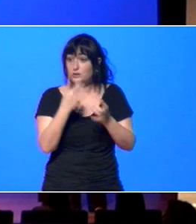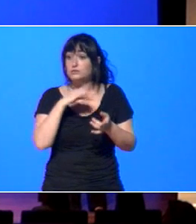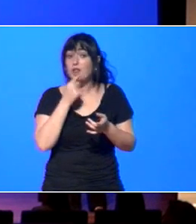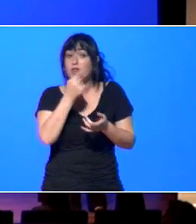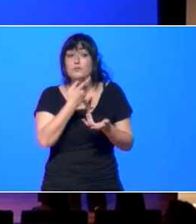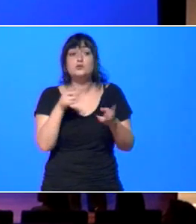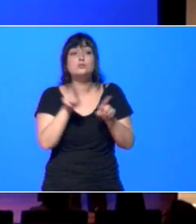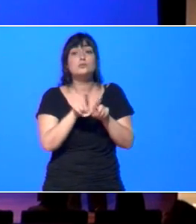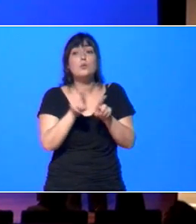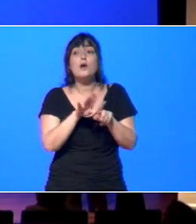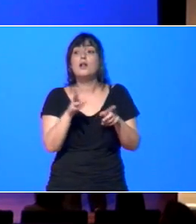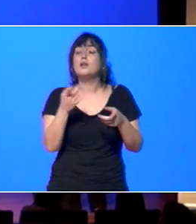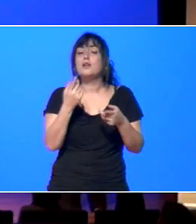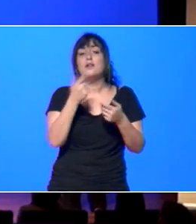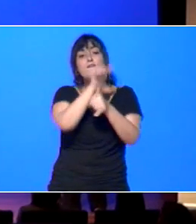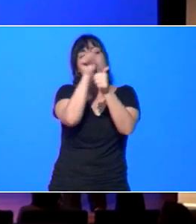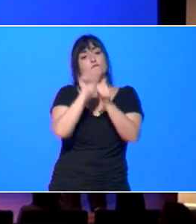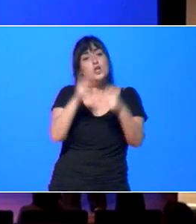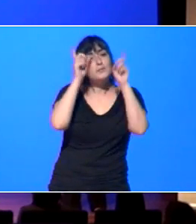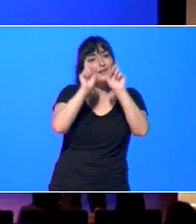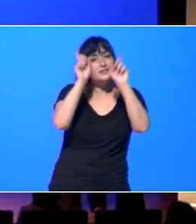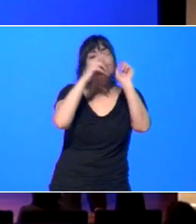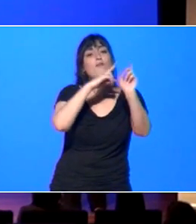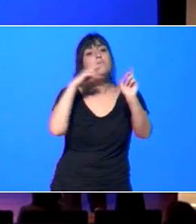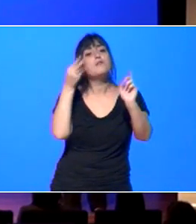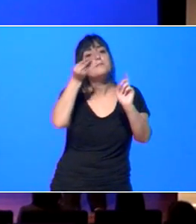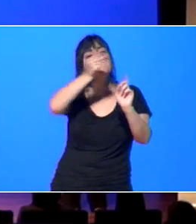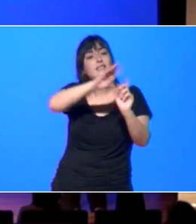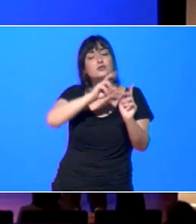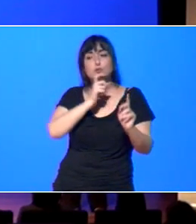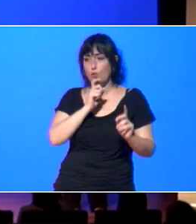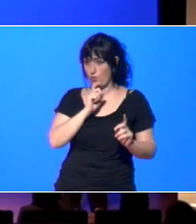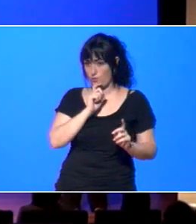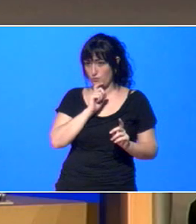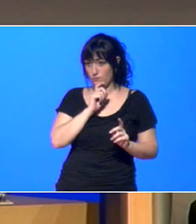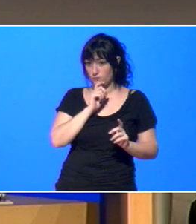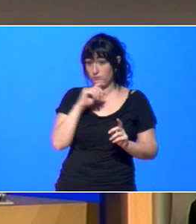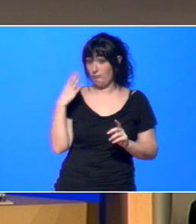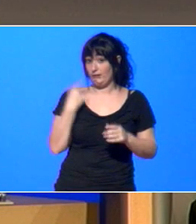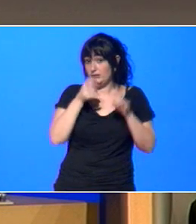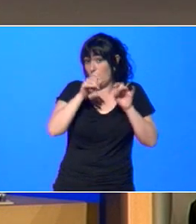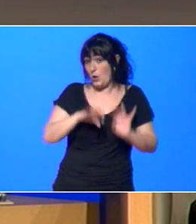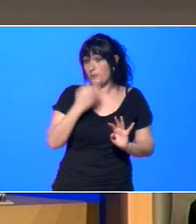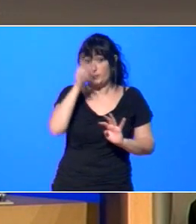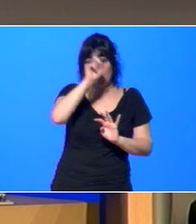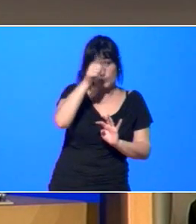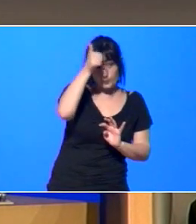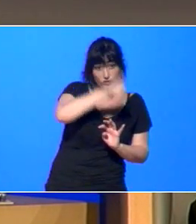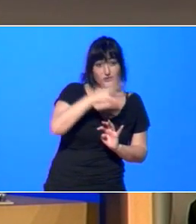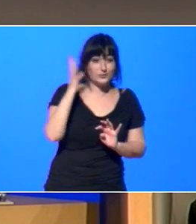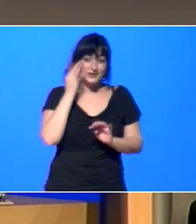enriquecemos las formas de enseñar y de aprender, para que, como se ha dicho, profesores y profesoras se sientan